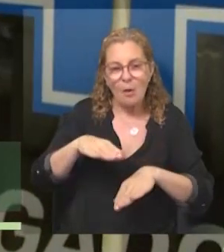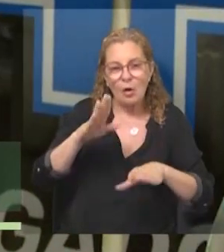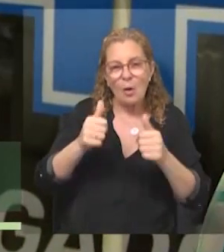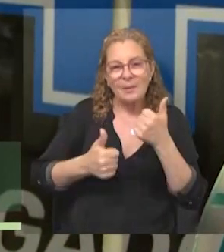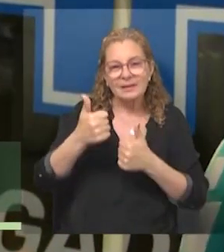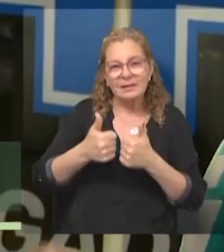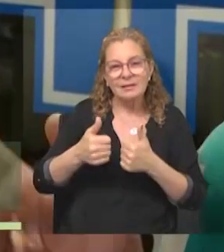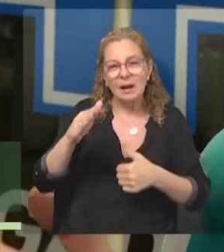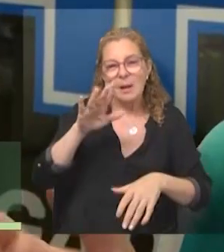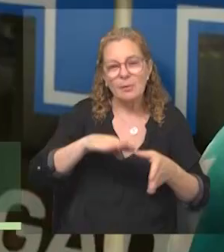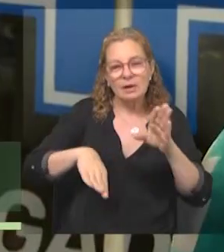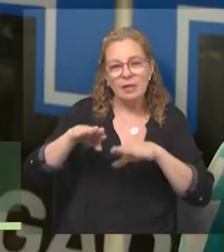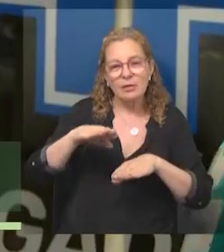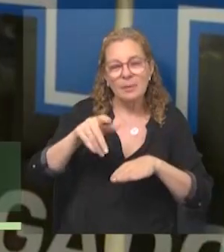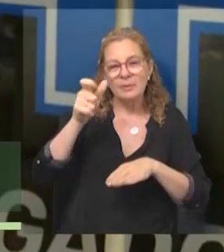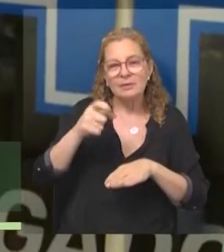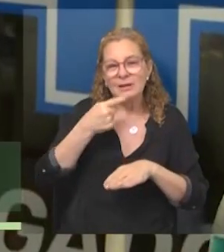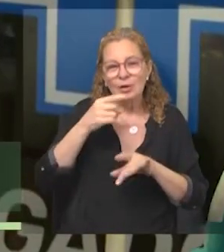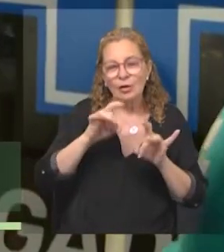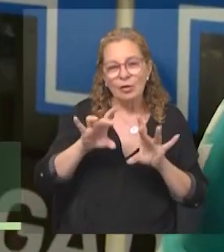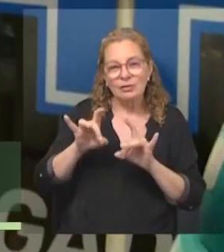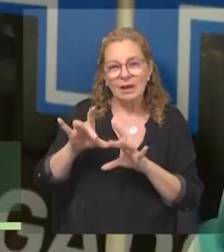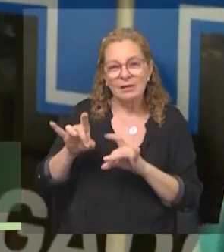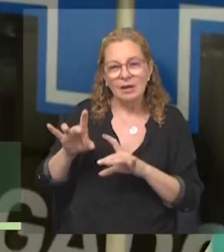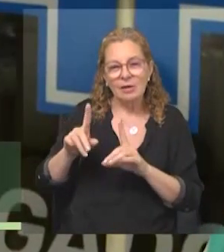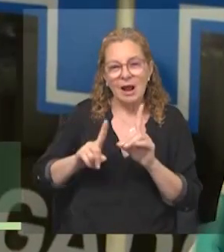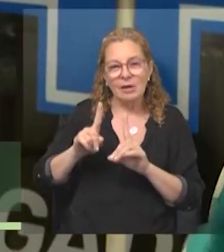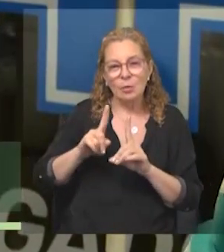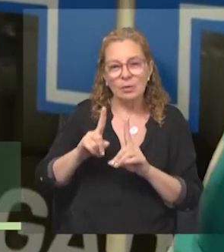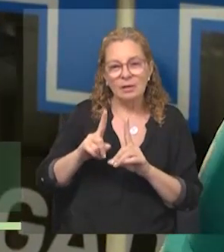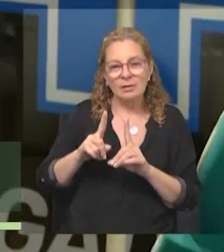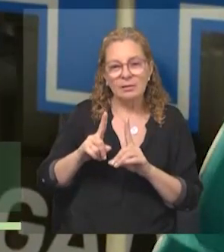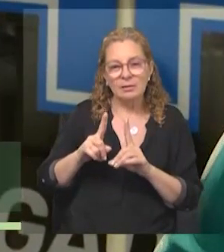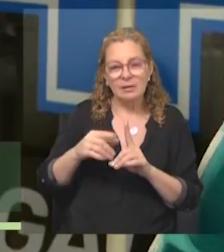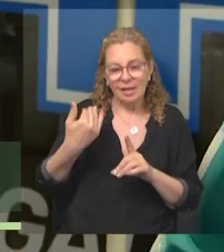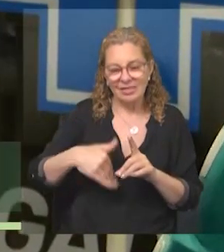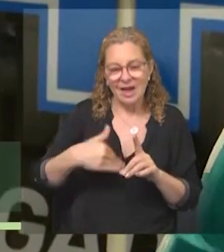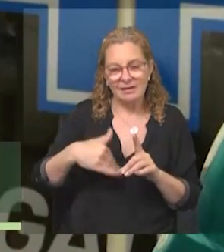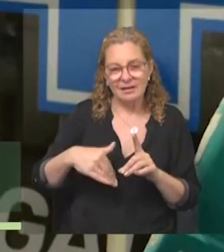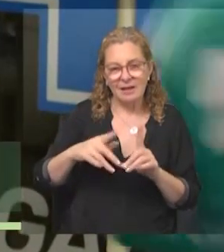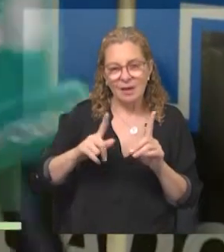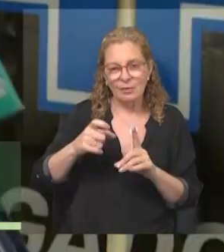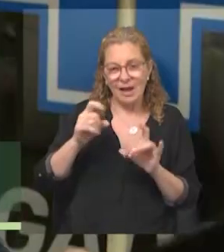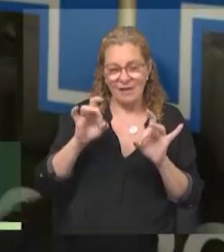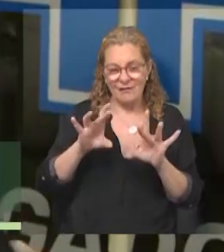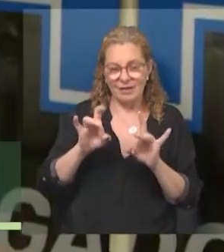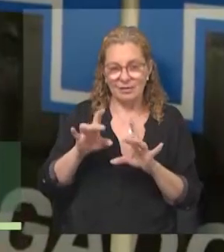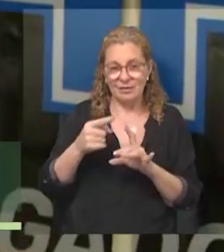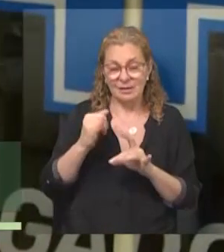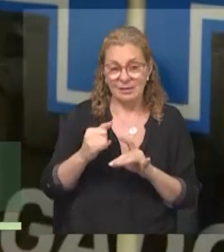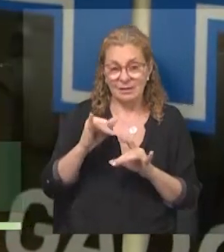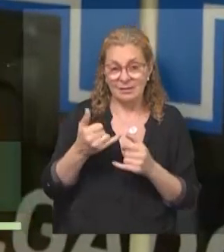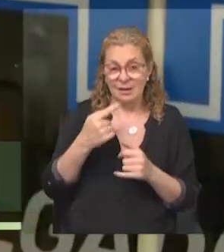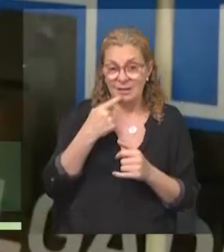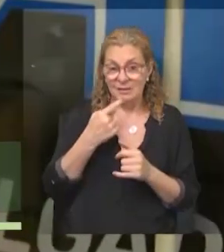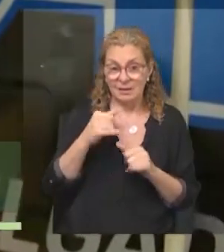nadadores bueno aseguraron que se contagiaron con con algunas con algunas este diarreas y algunas infecciones más Sí yo ya hice